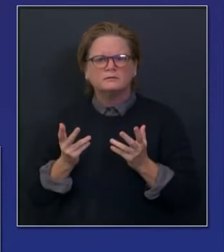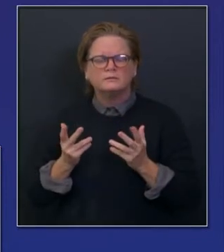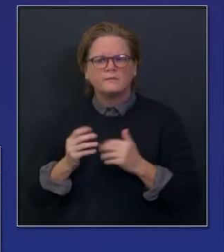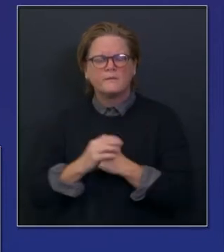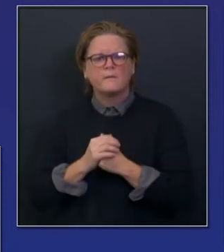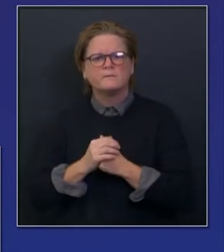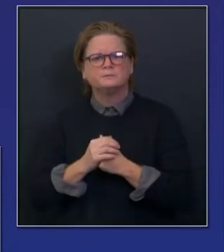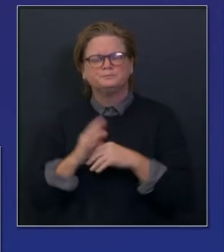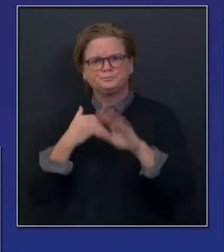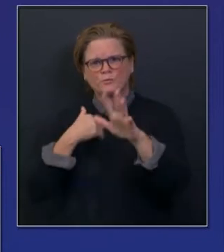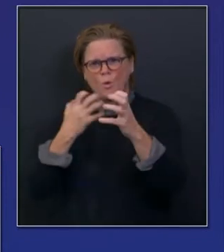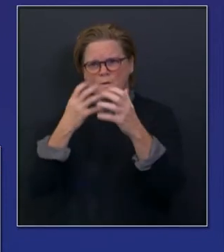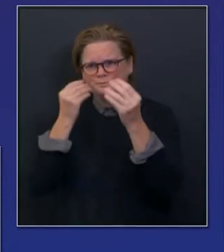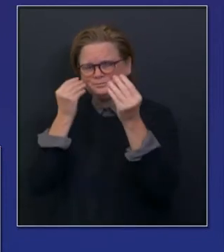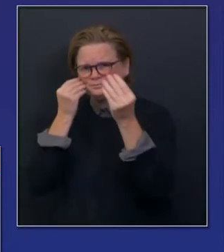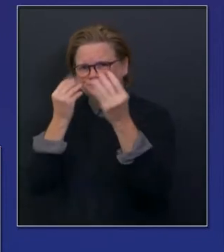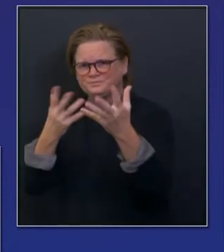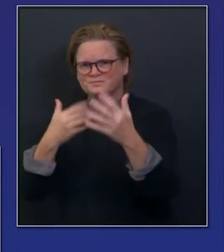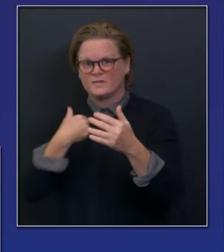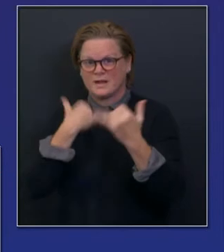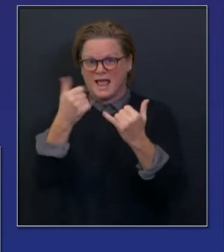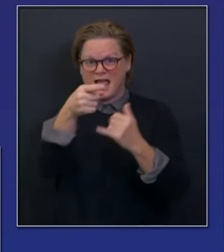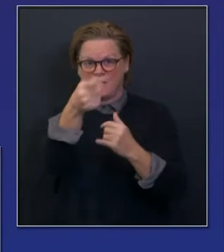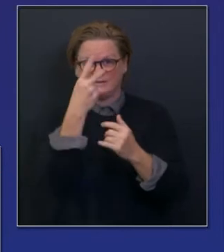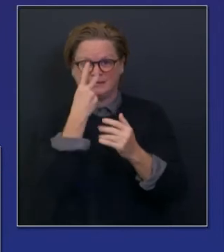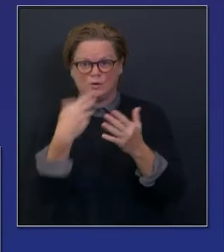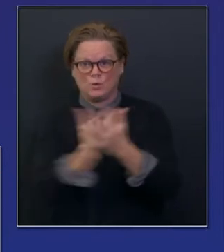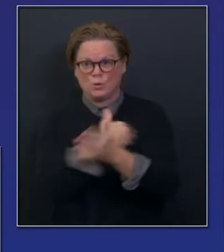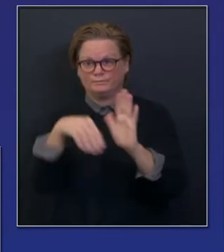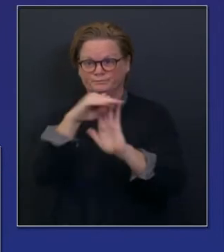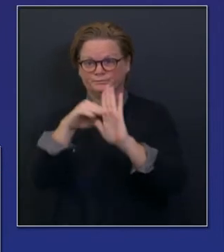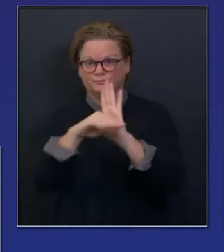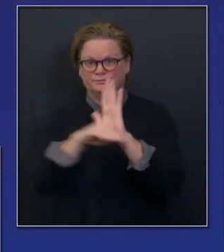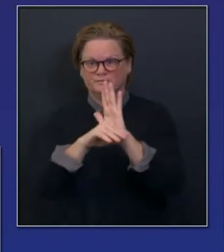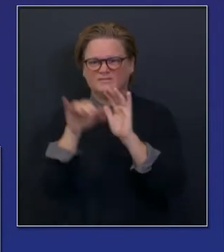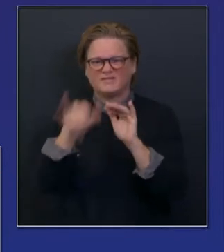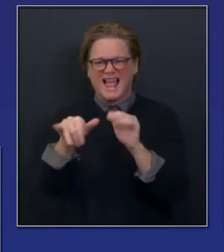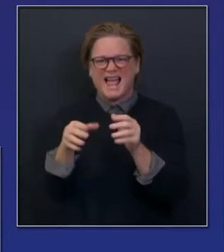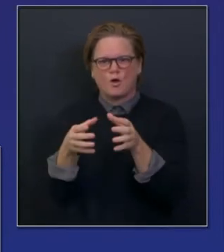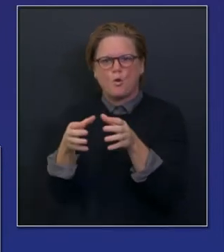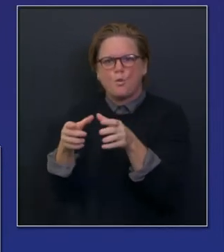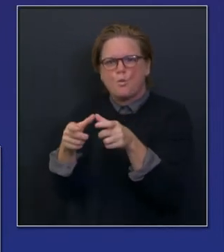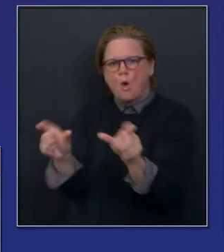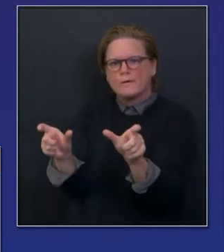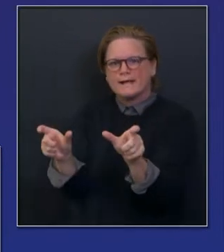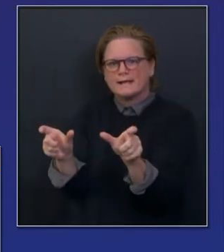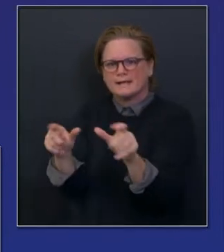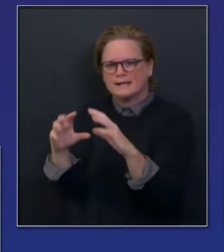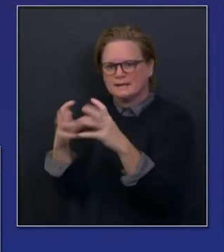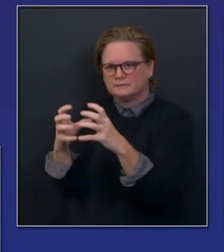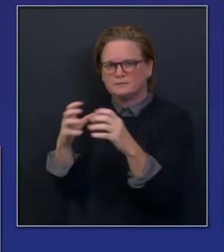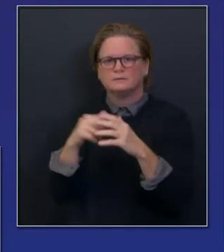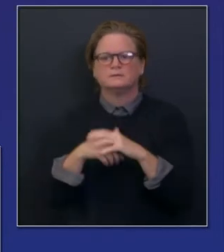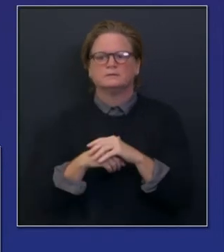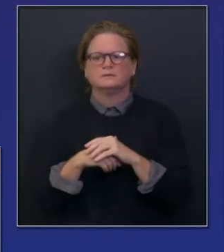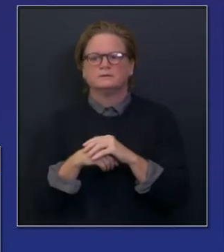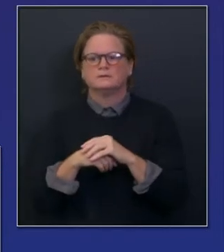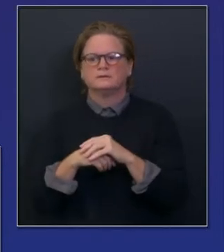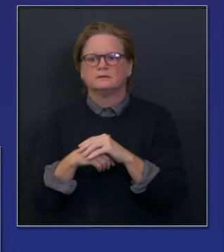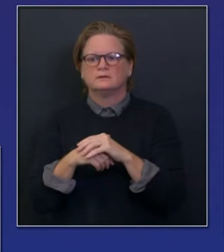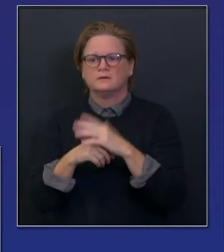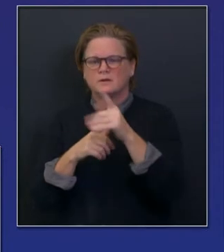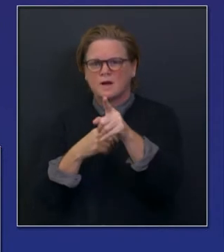espacio. Acabo de actualizar las pautas de cuarentena. No sé si se enteraron de esto, si oyeron de